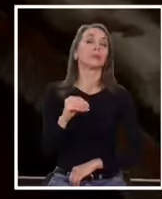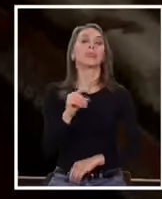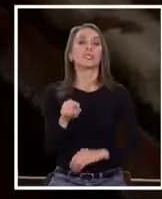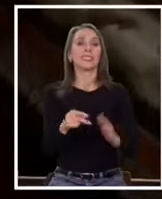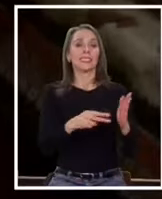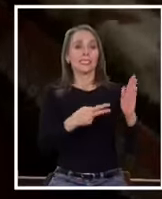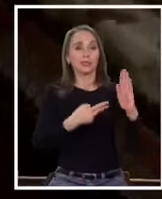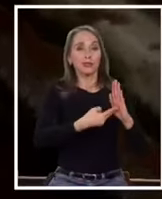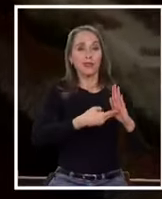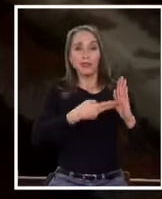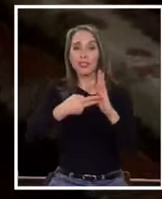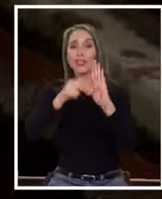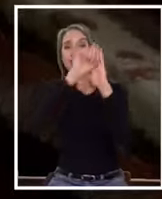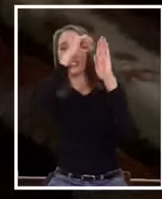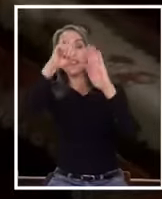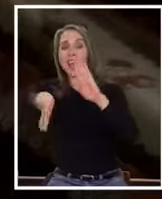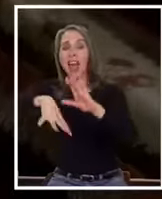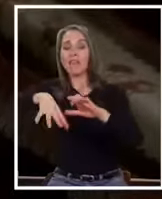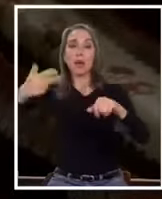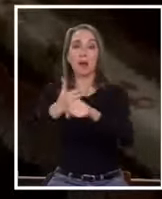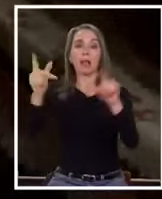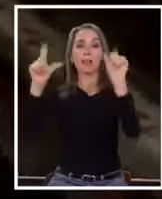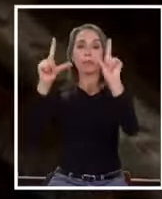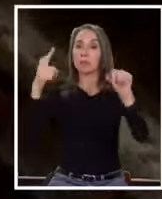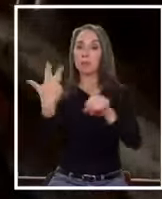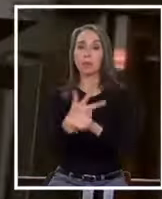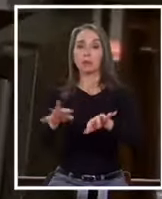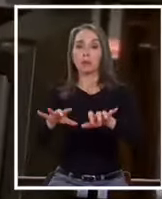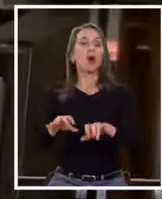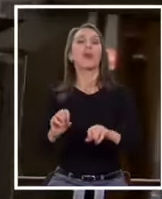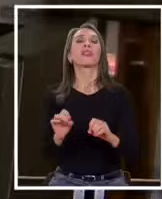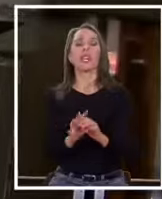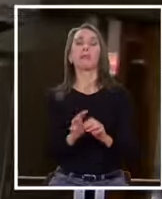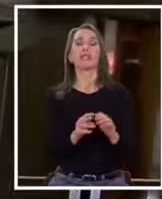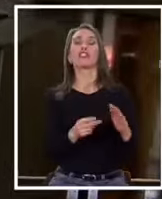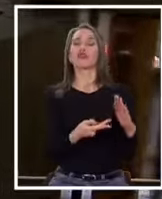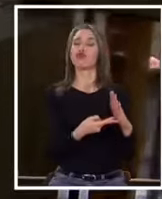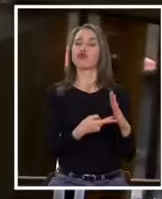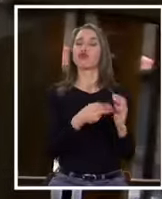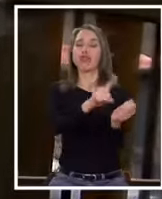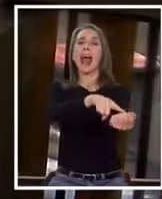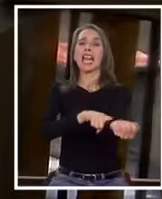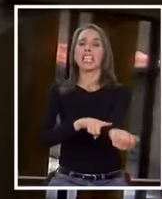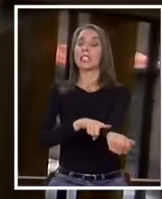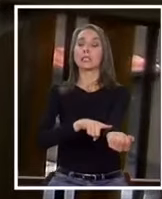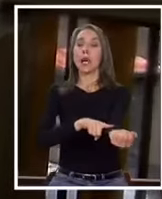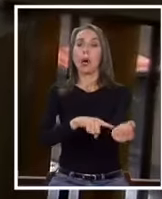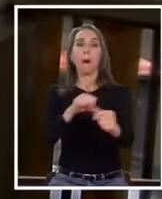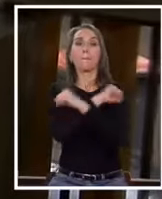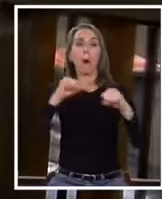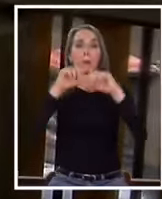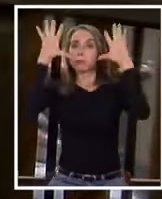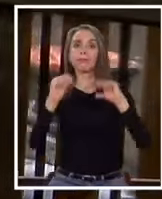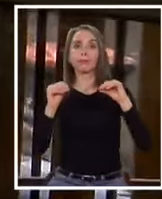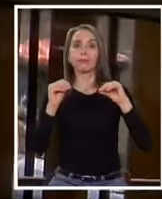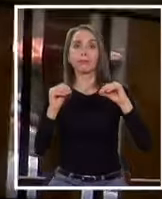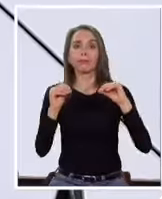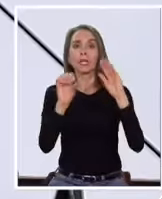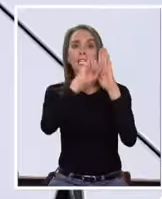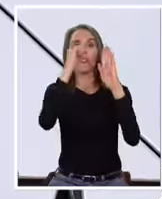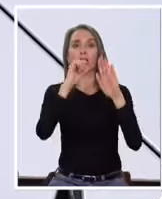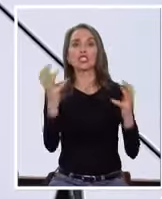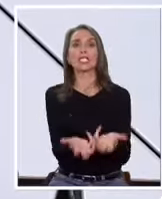en sus electrodomésticos. Viene de repente los golpes de corriente y se nos quemó, se nos echó a perder con el